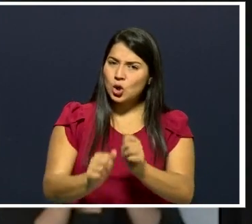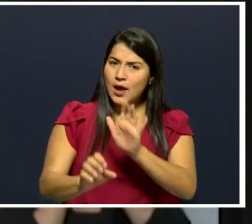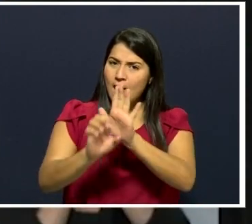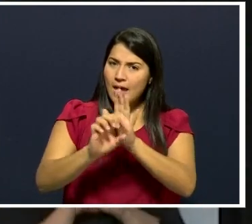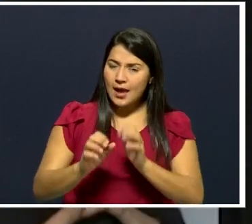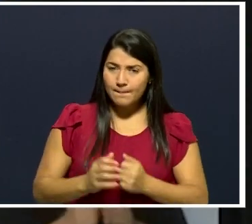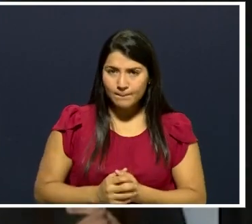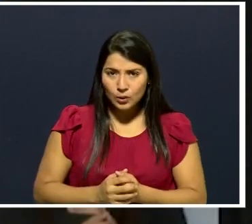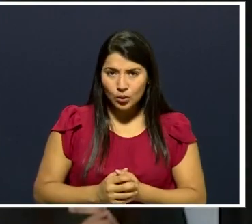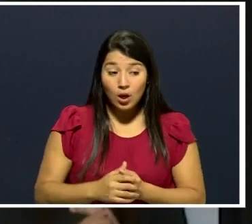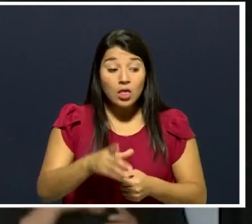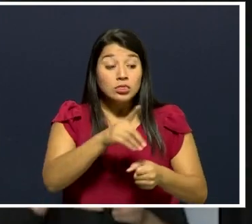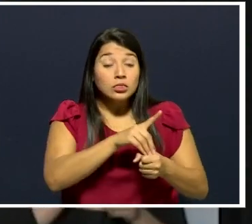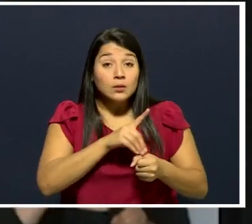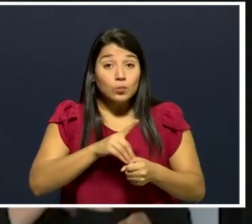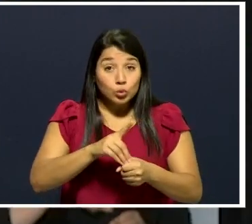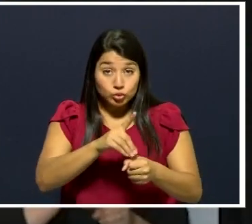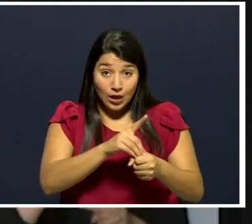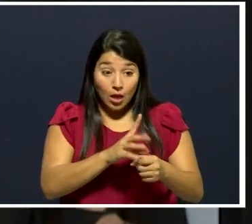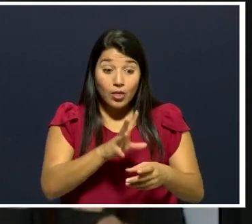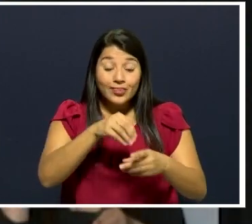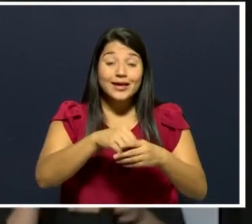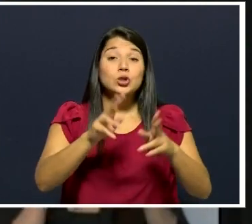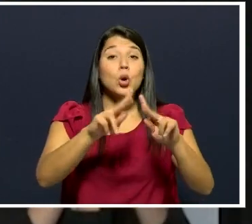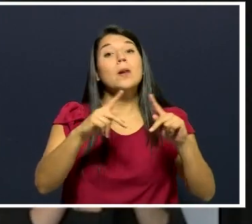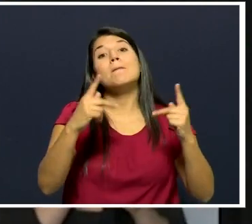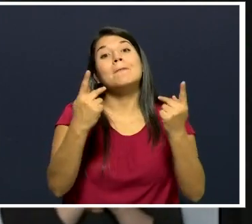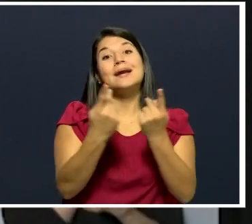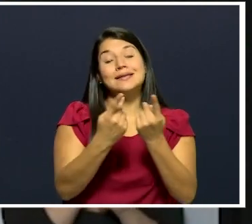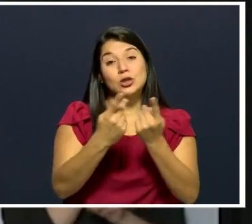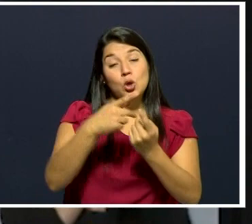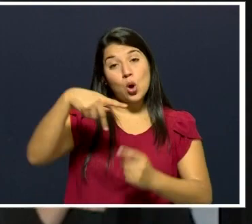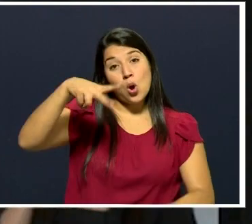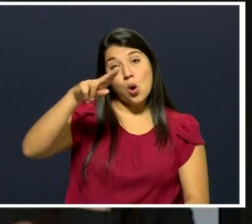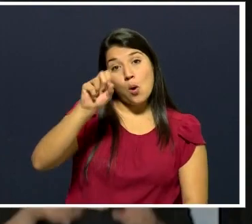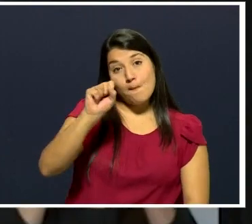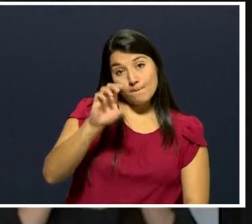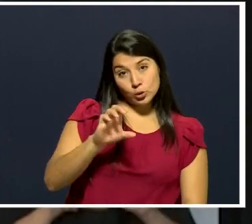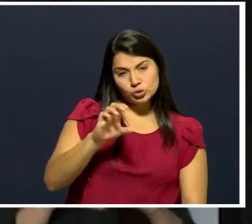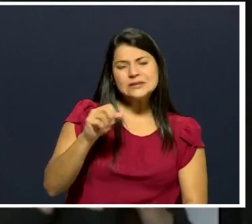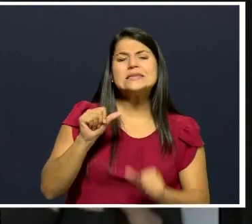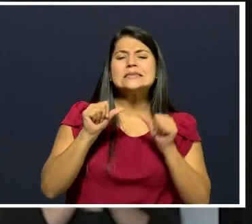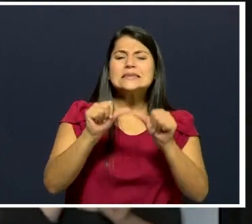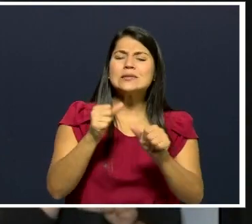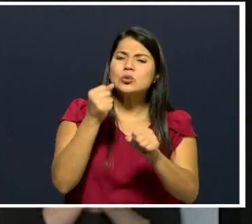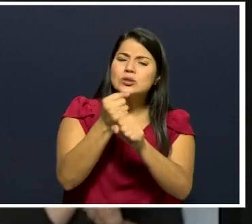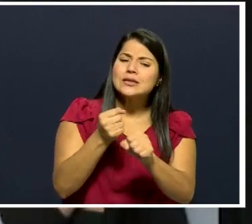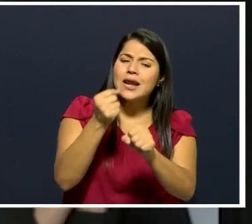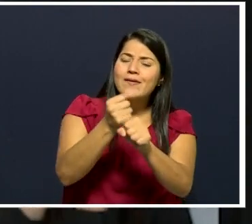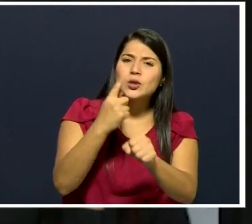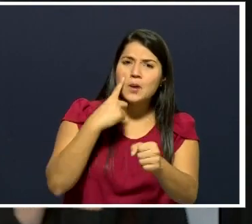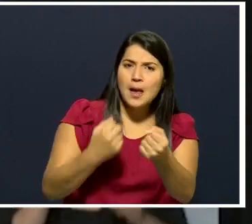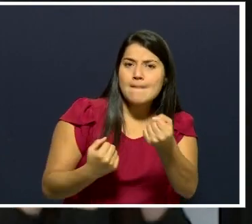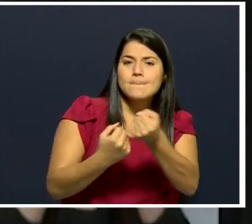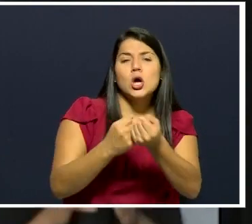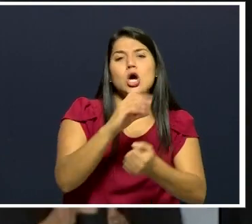Los diputados y diputadas de la Unidad Social Cristiana seguiremos trabajando por los